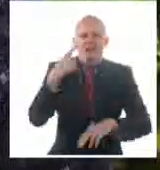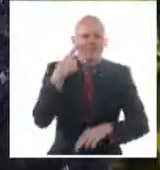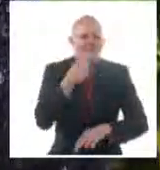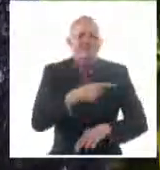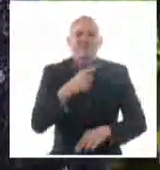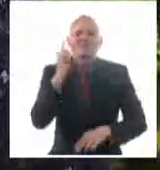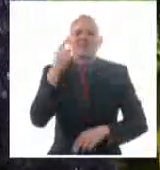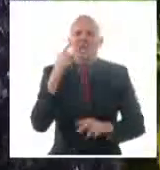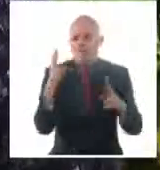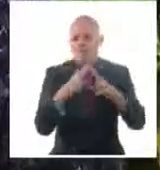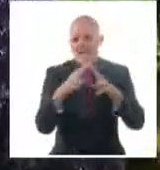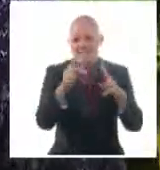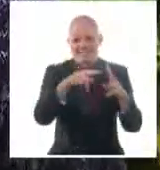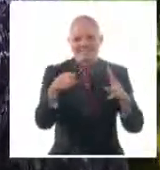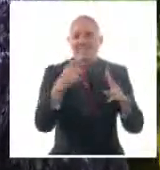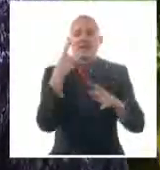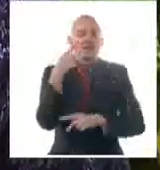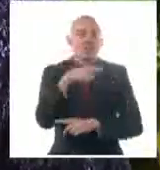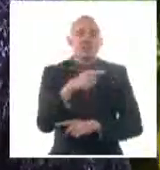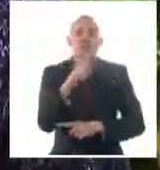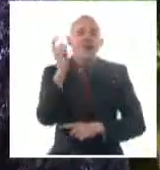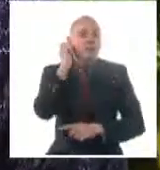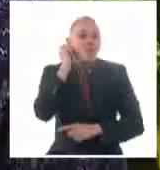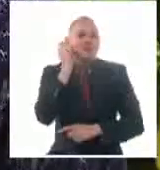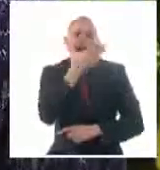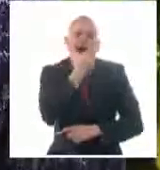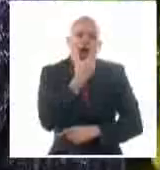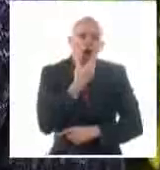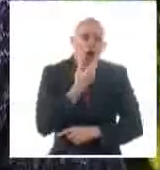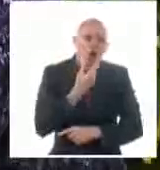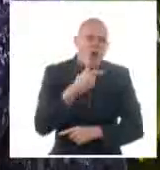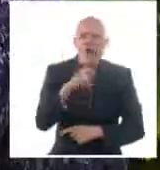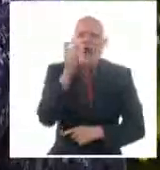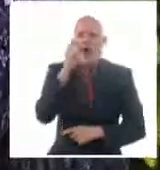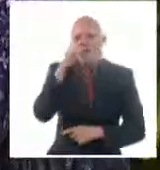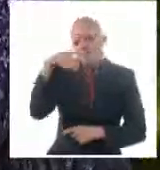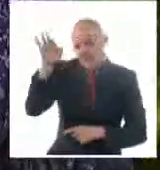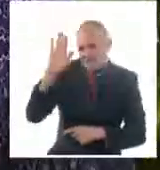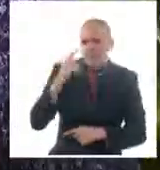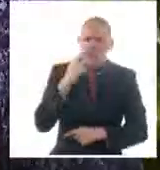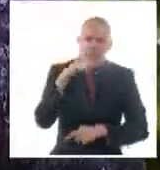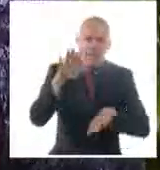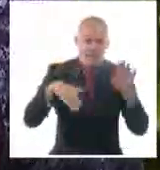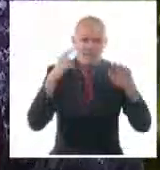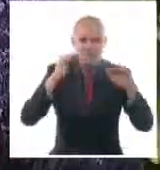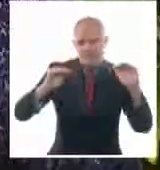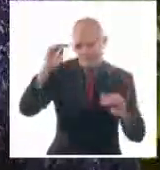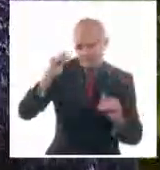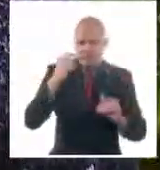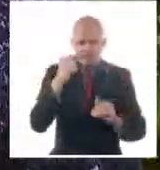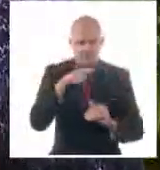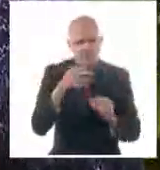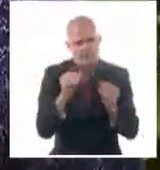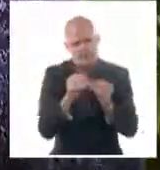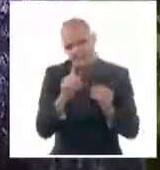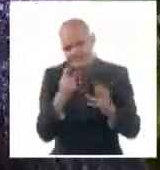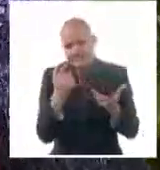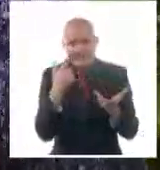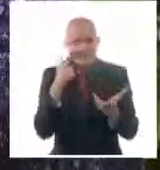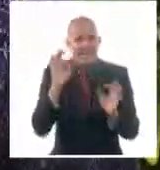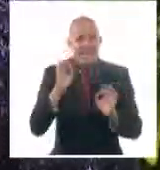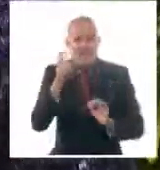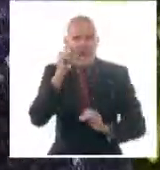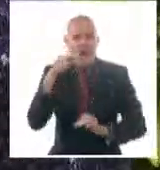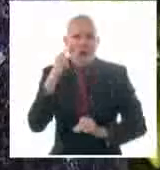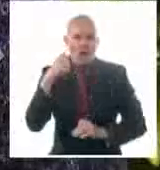importante destacarlo por todo lo que engendra y puede generar, es decir, en una relación que es asimétrica, es una relación que está basada en el poder que tiene el